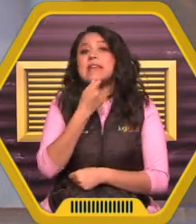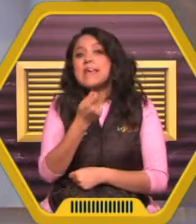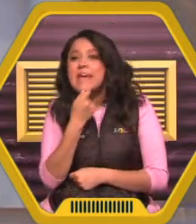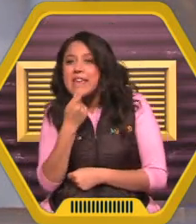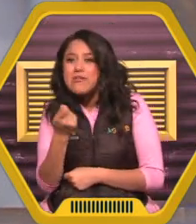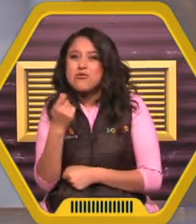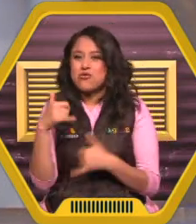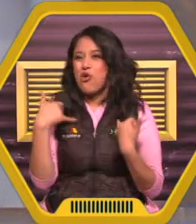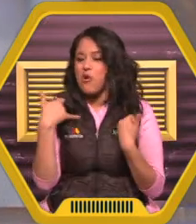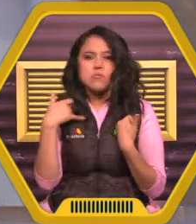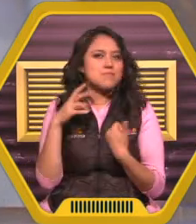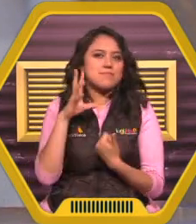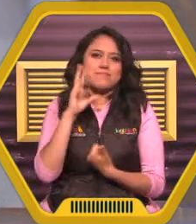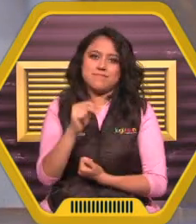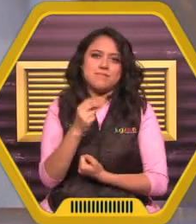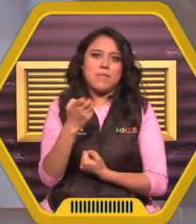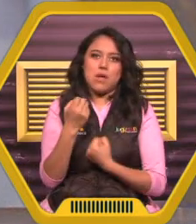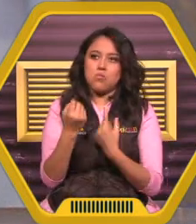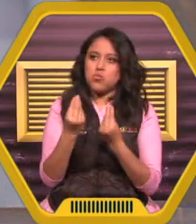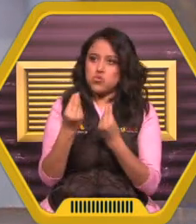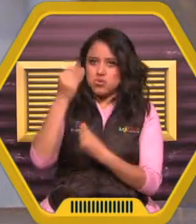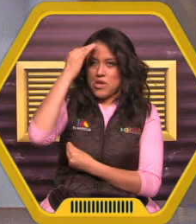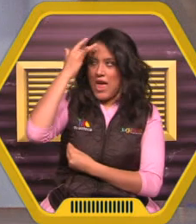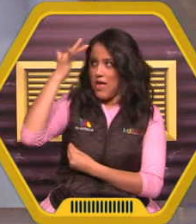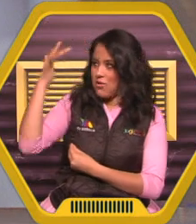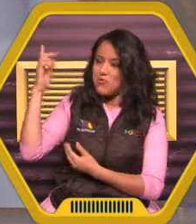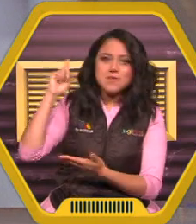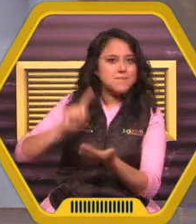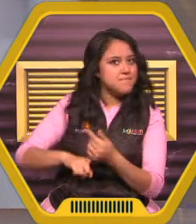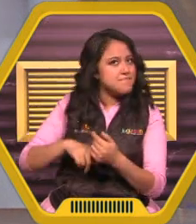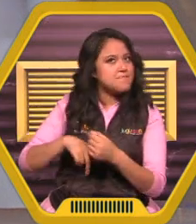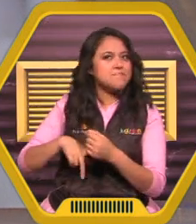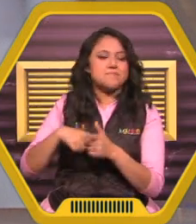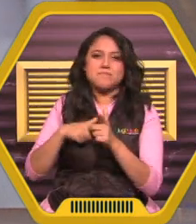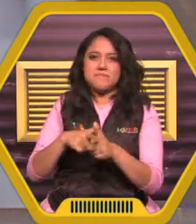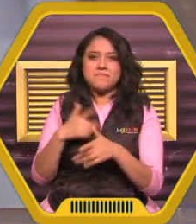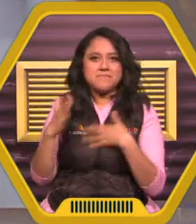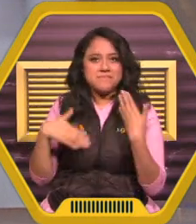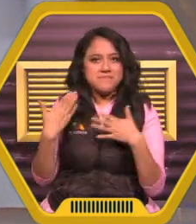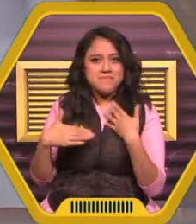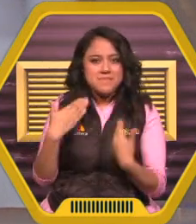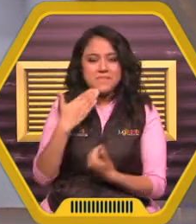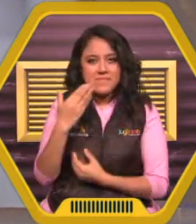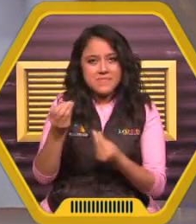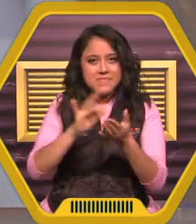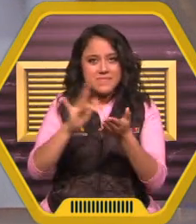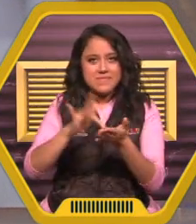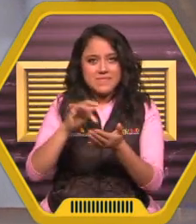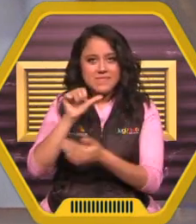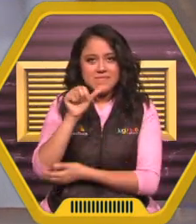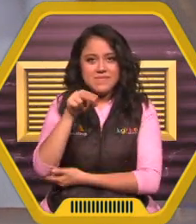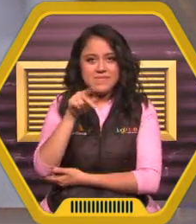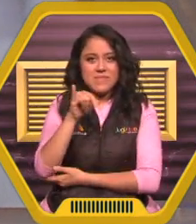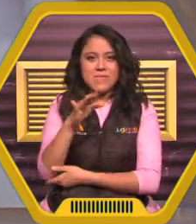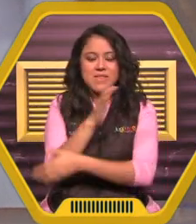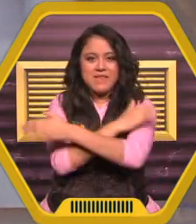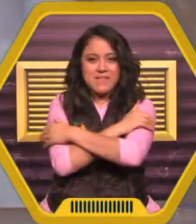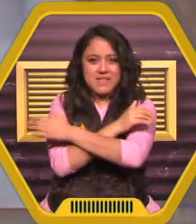todo. ¡Mangos! Hay muchos adultos ahí metidos y la pasamos bomba también ahí en Recorcholis. Gracias, Antonio. Te mando un